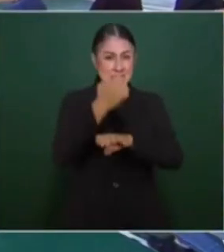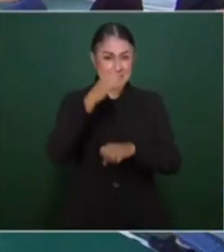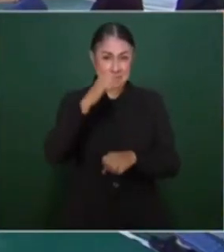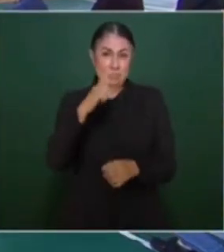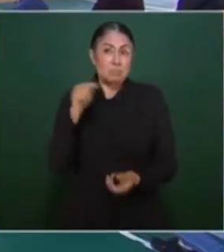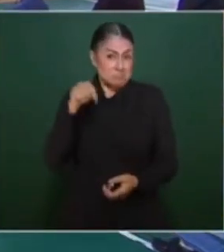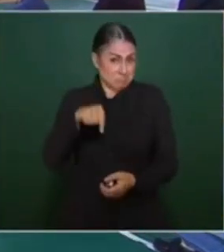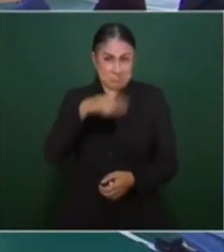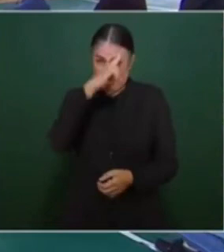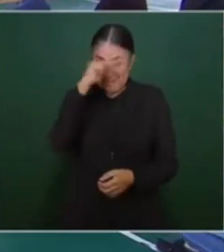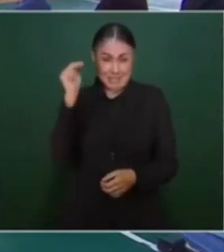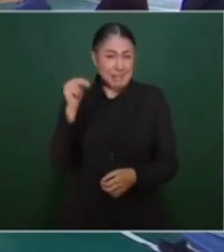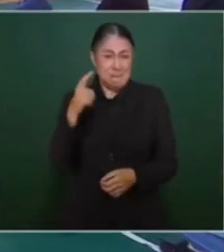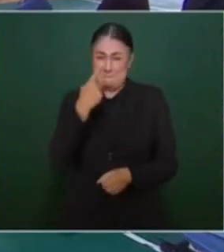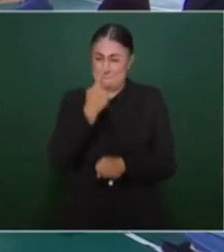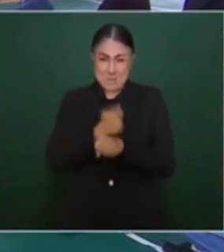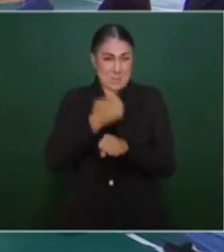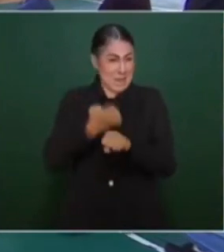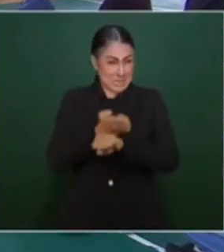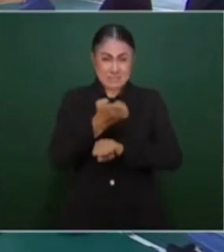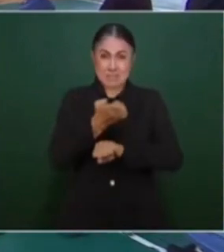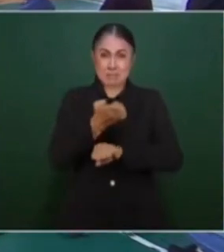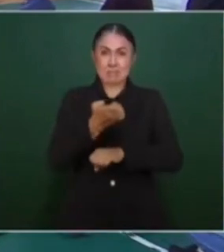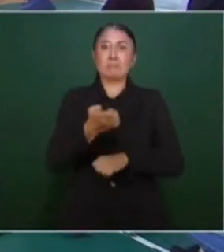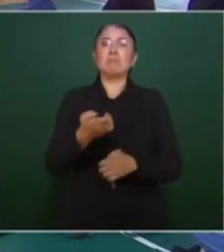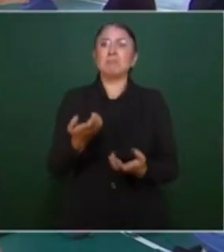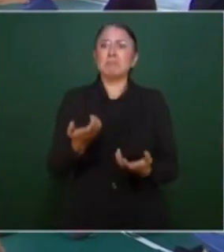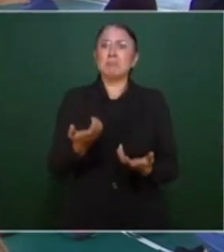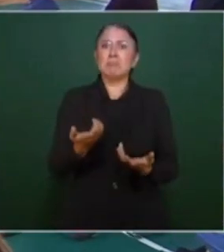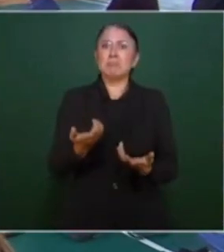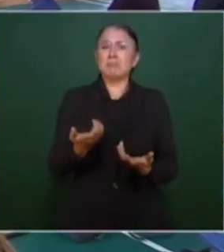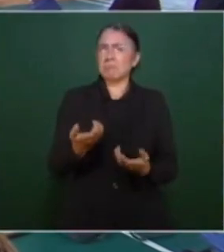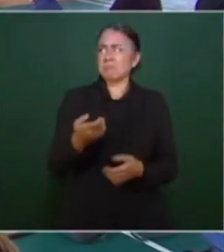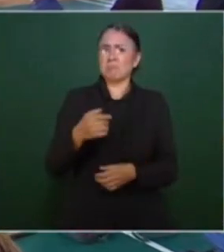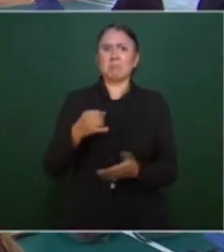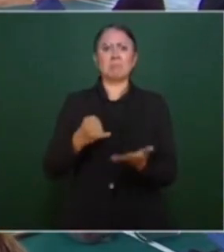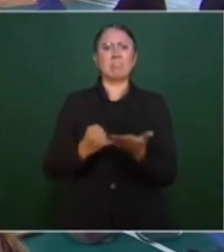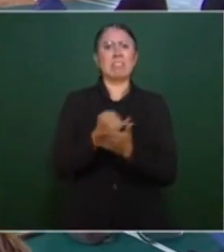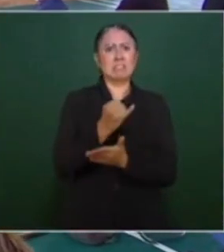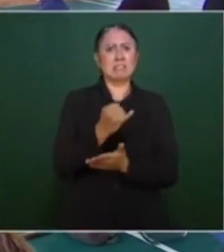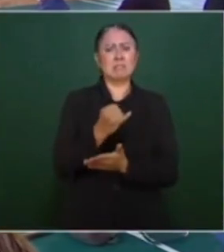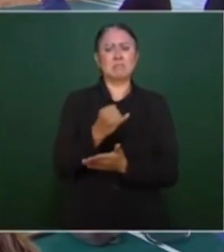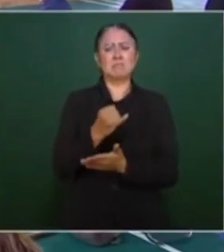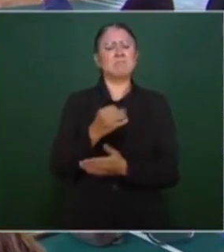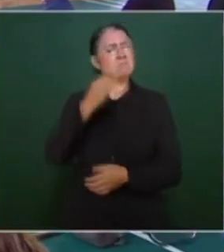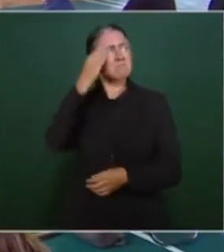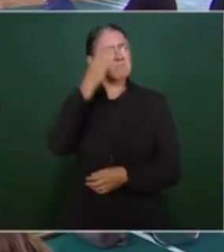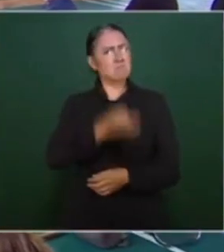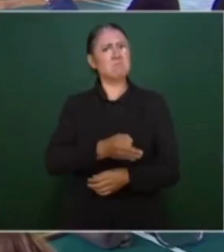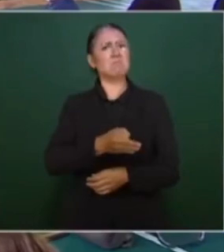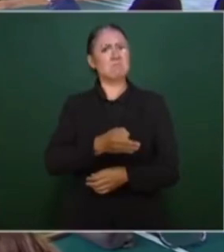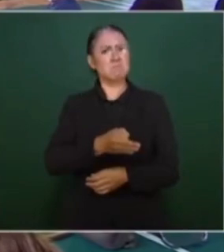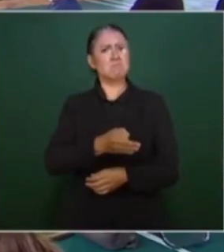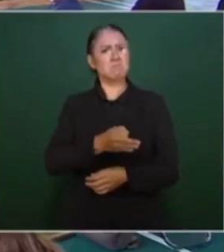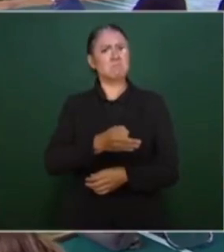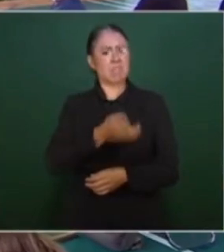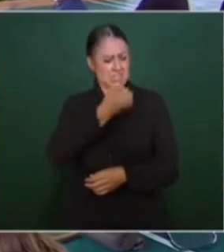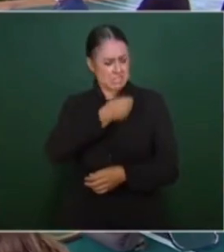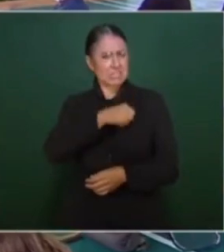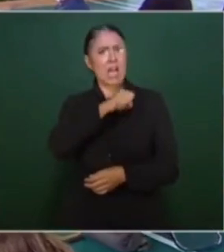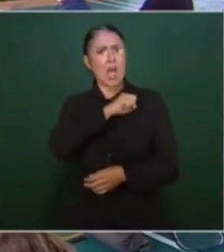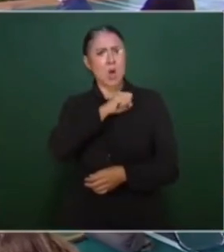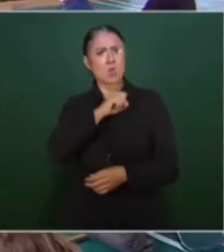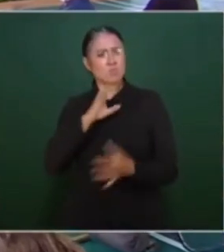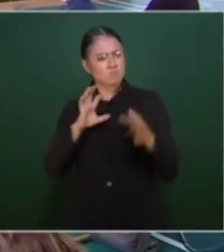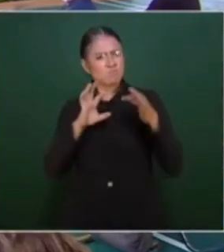que conscientemente decide que se federalice, o sea, que la